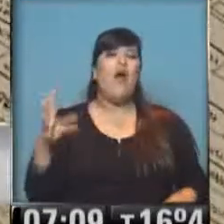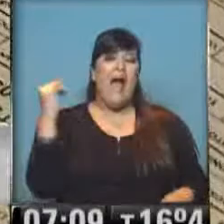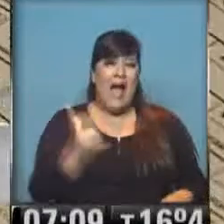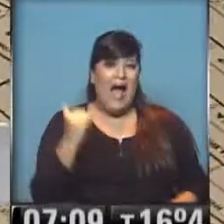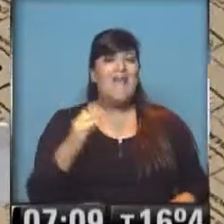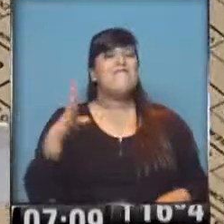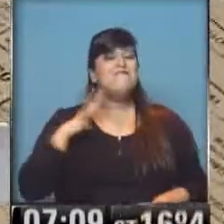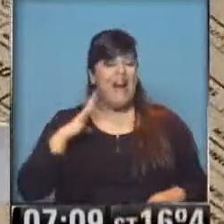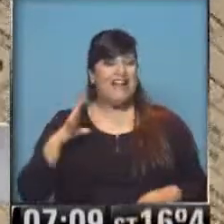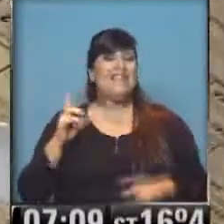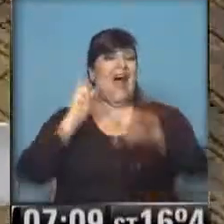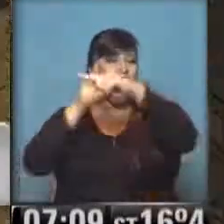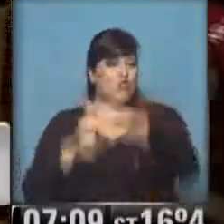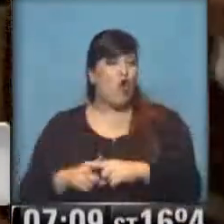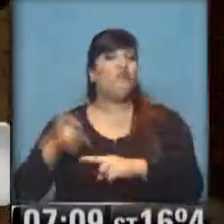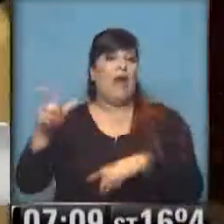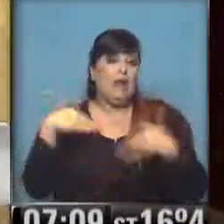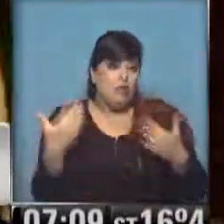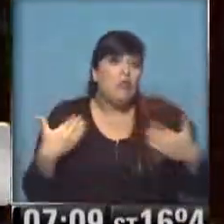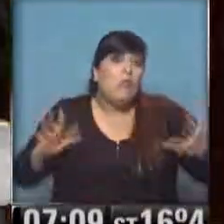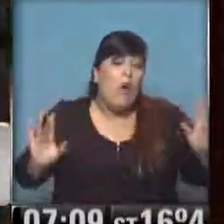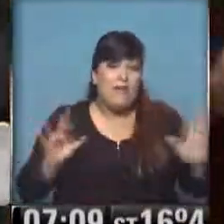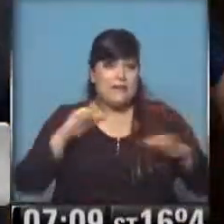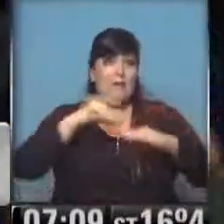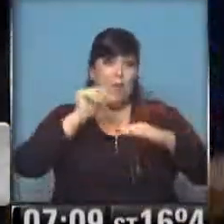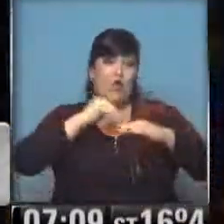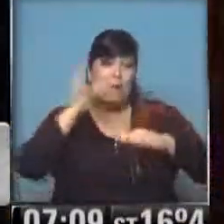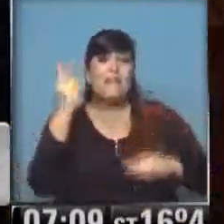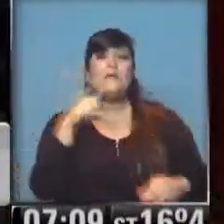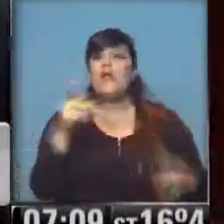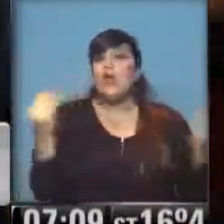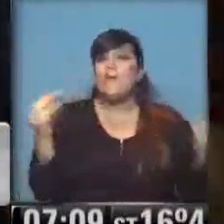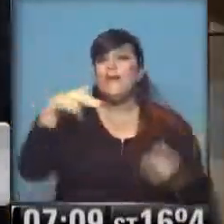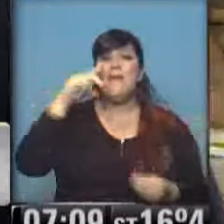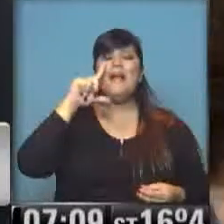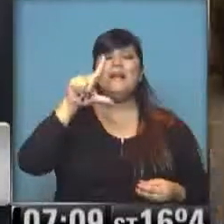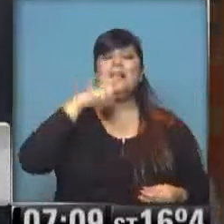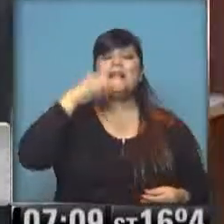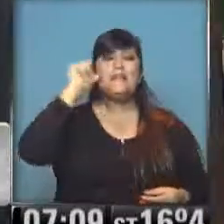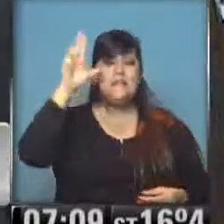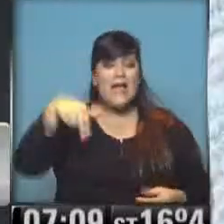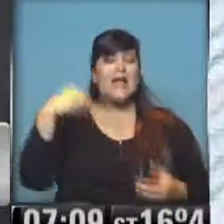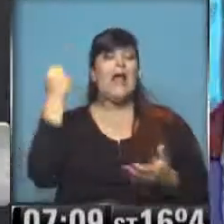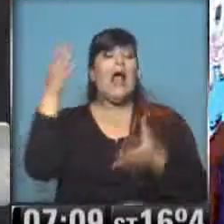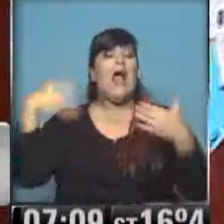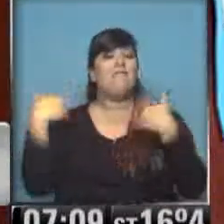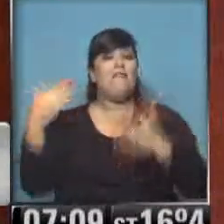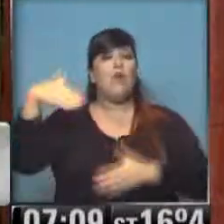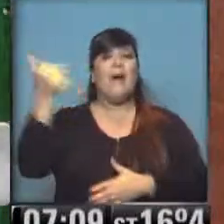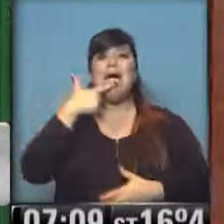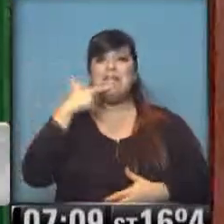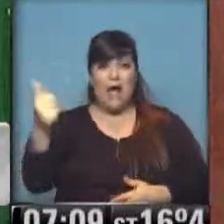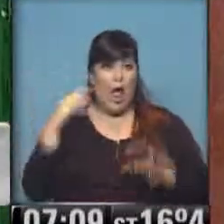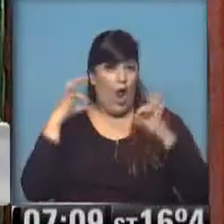a escrutar, todavía hay oportunidad de que supere. ¿Pero qué pasaba con Guillermo Nielsen, por ejemplo, el candidato masista? No llegó ni siquiera al punto.